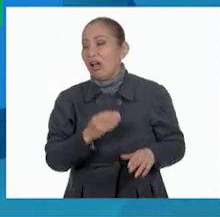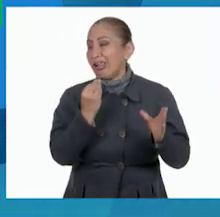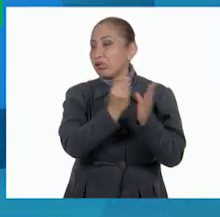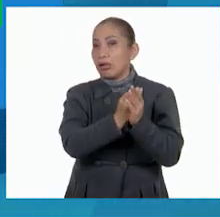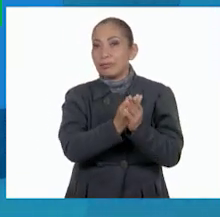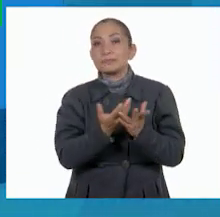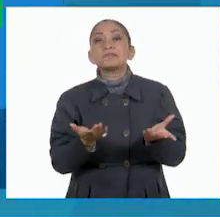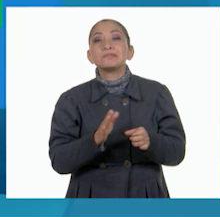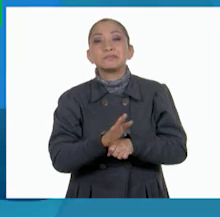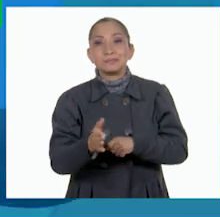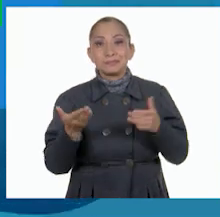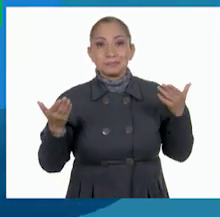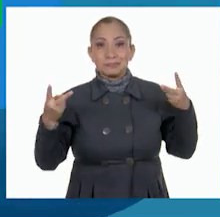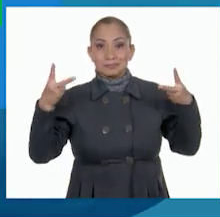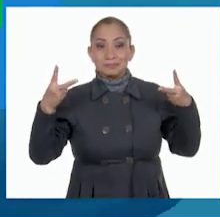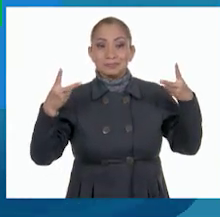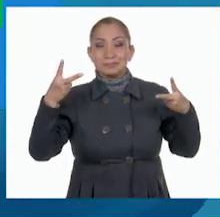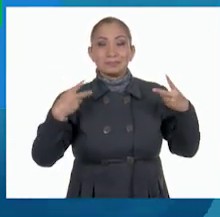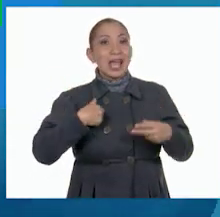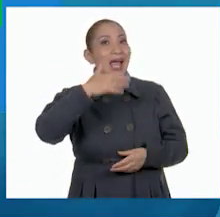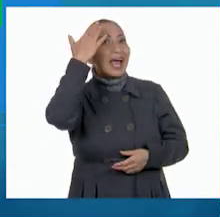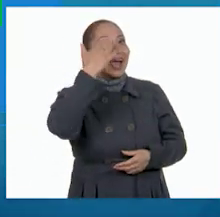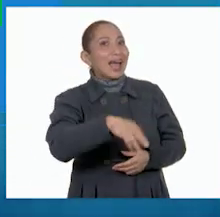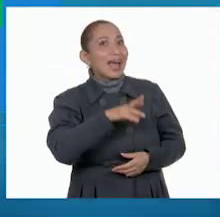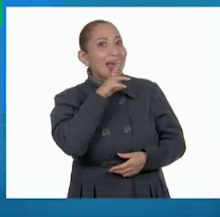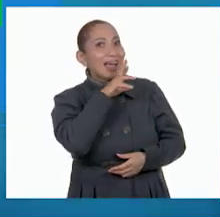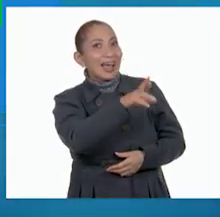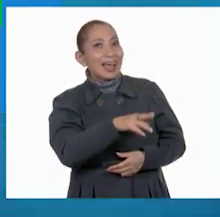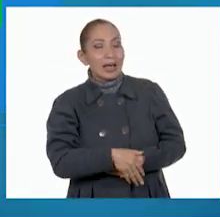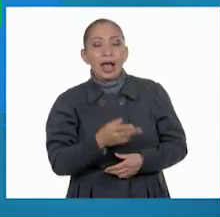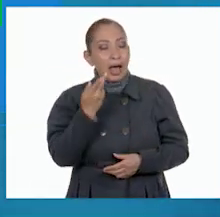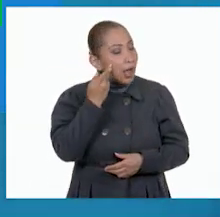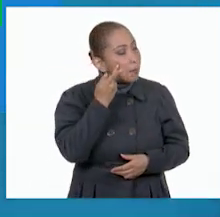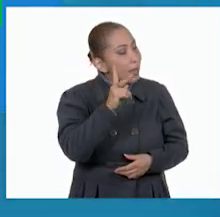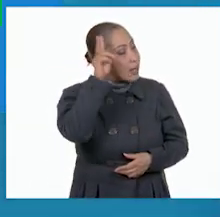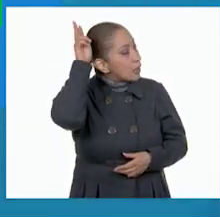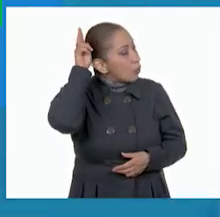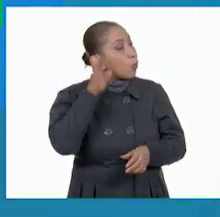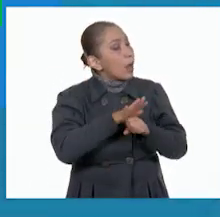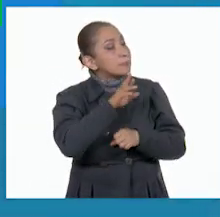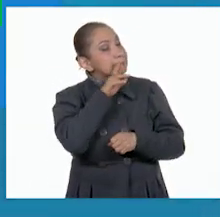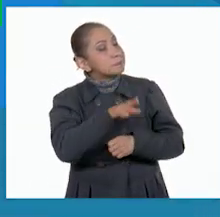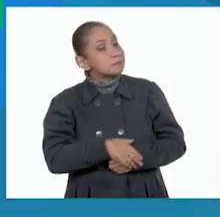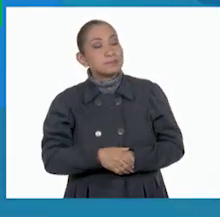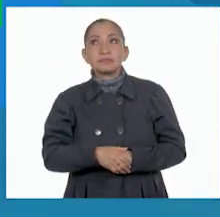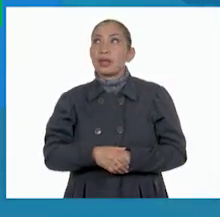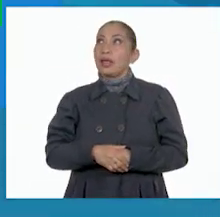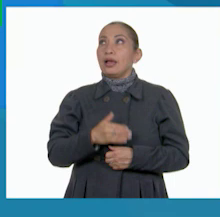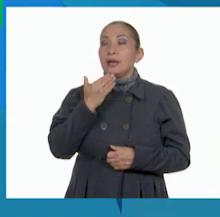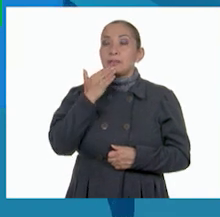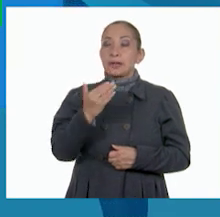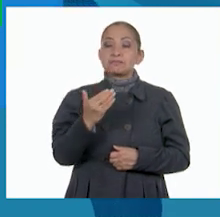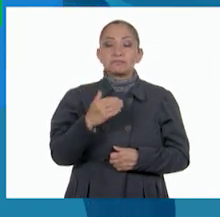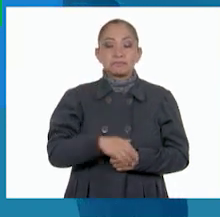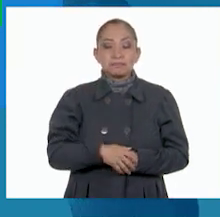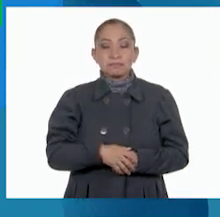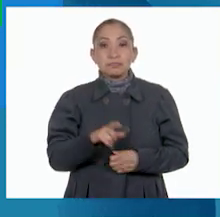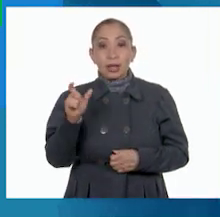sé. ¿Ya? Sí, ¿cuáles son las respuestas? A ver, Raúl, ¿cuáles son las respuestas? Bueno...